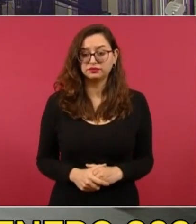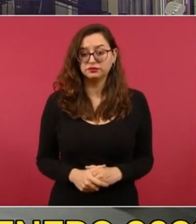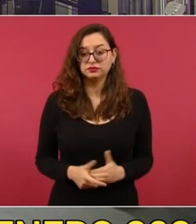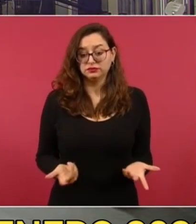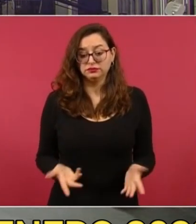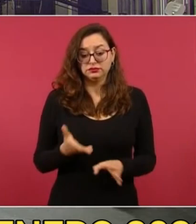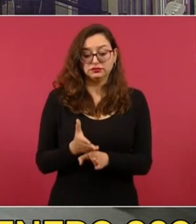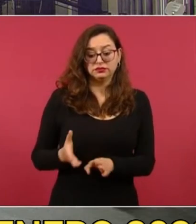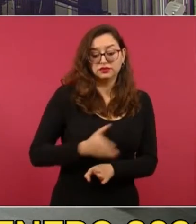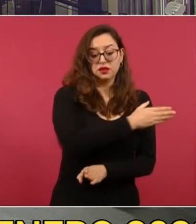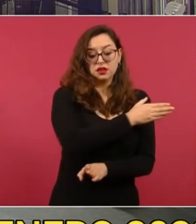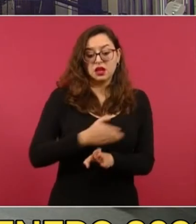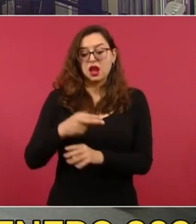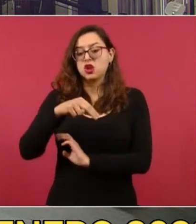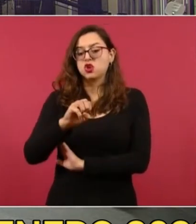36 años,